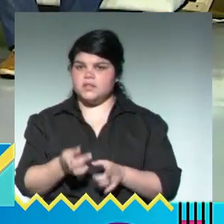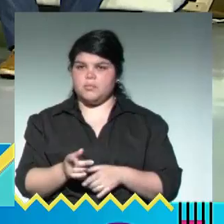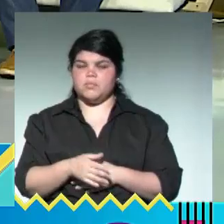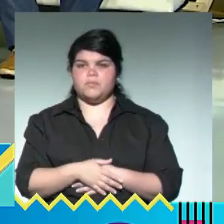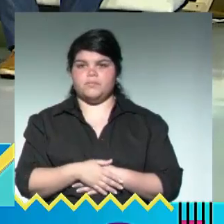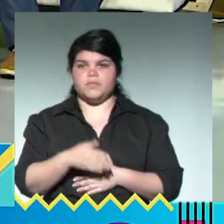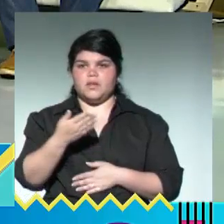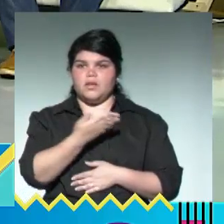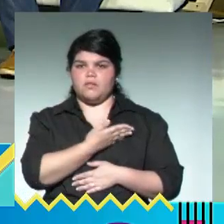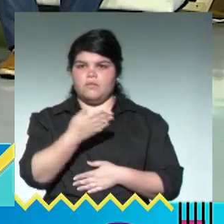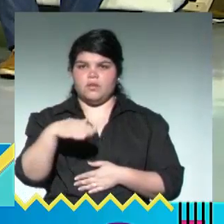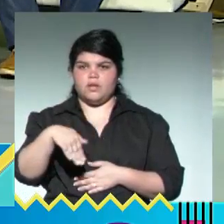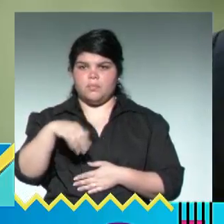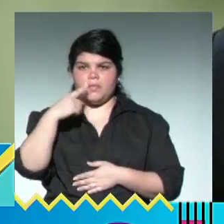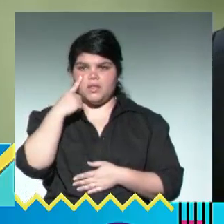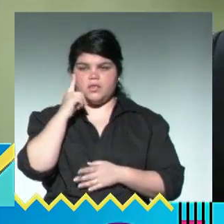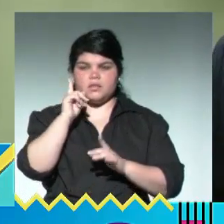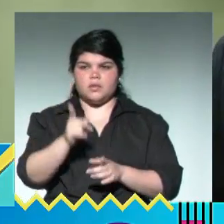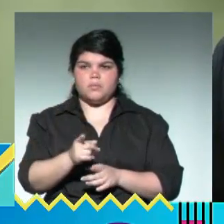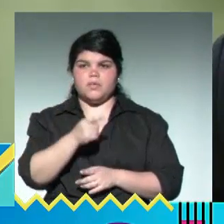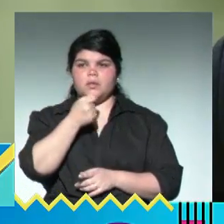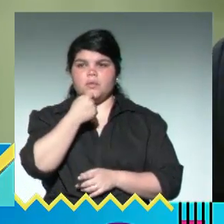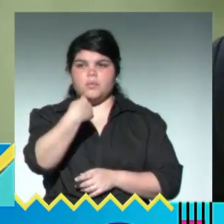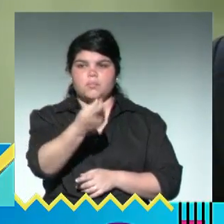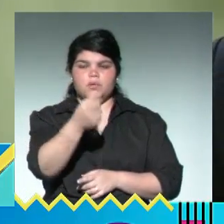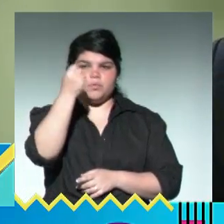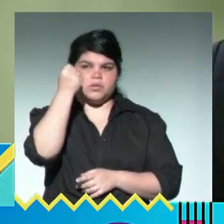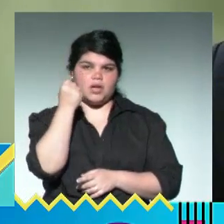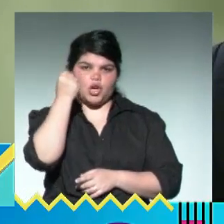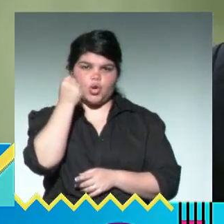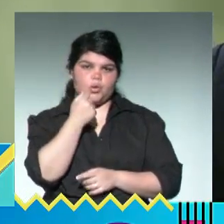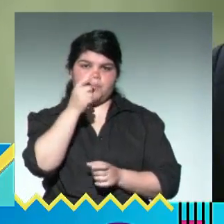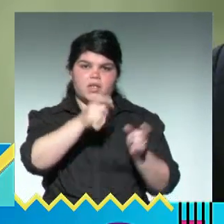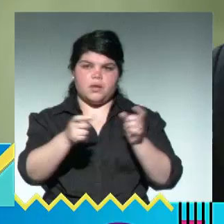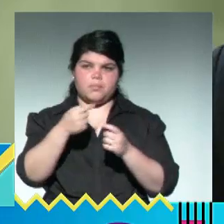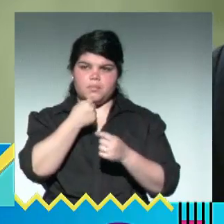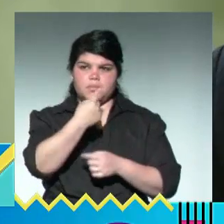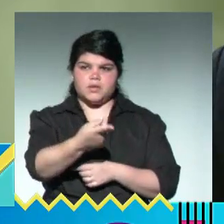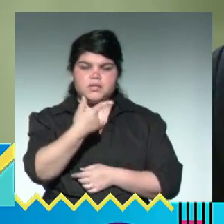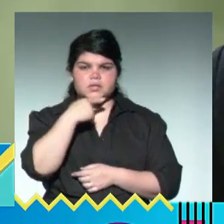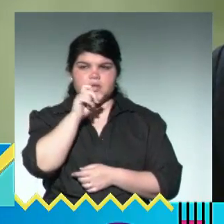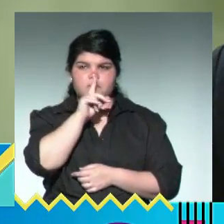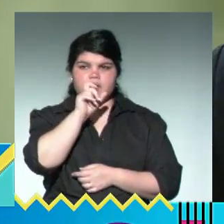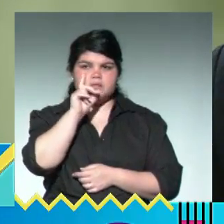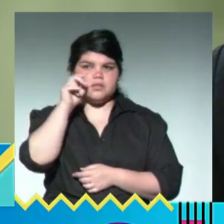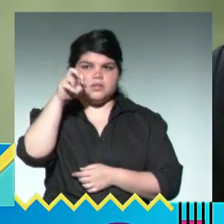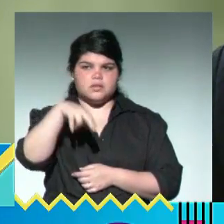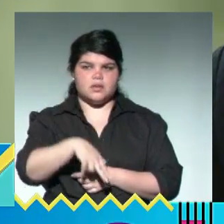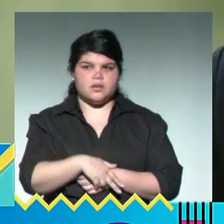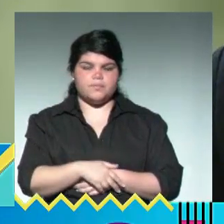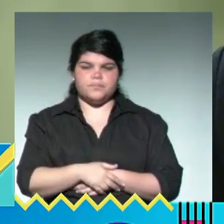Monetario Internacional, quería preguntarle un poco a los economistas, a Sebastián Laza, si la Argentina va a tener que pedir